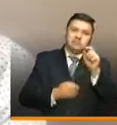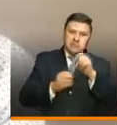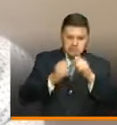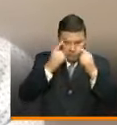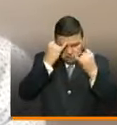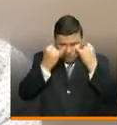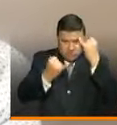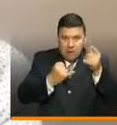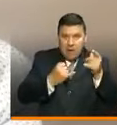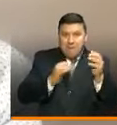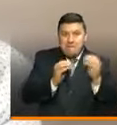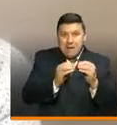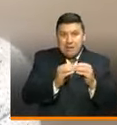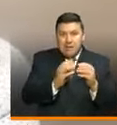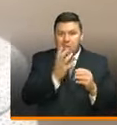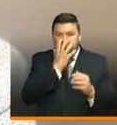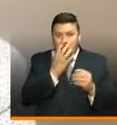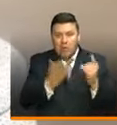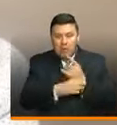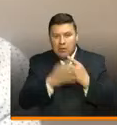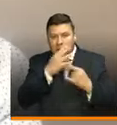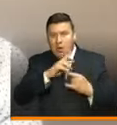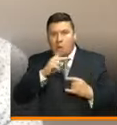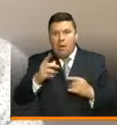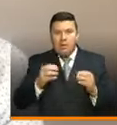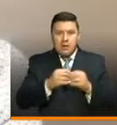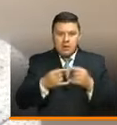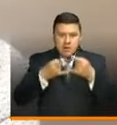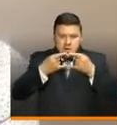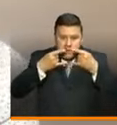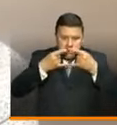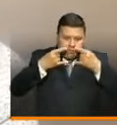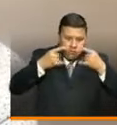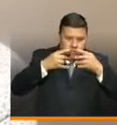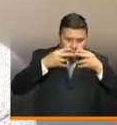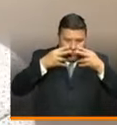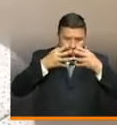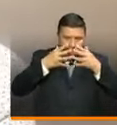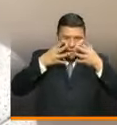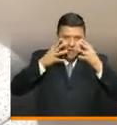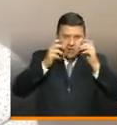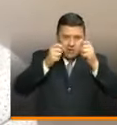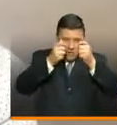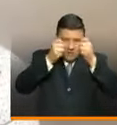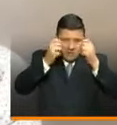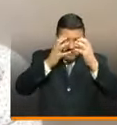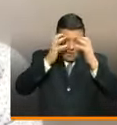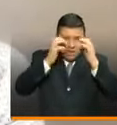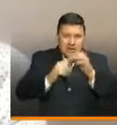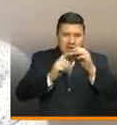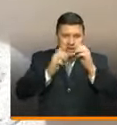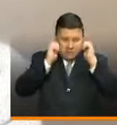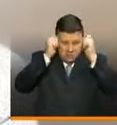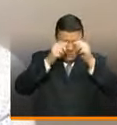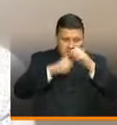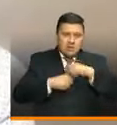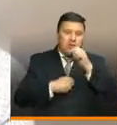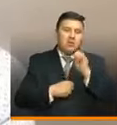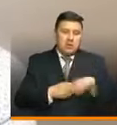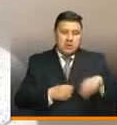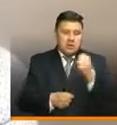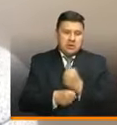eficaces si además se usan con tapabocas. Otros serán muy eficaces si además se usan con unas capuchas o con unas capotas especiales sobre las cuales también